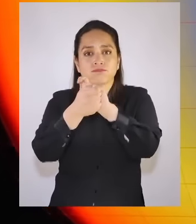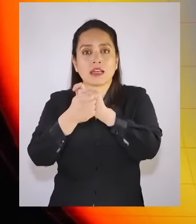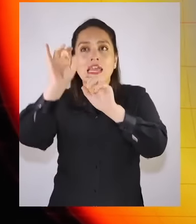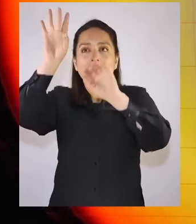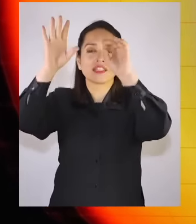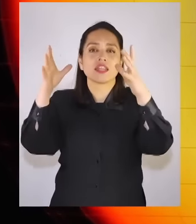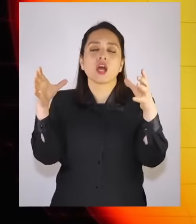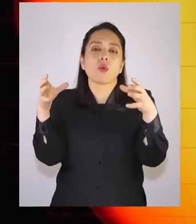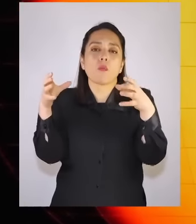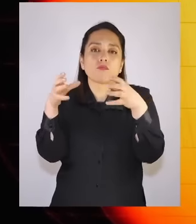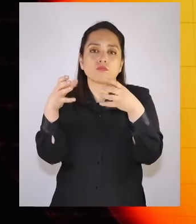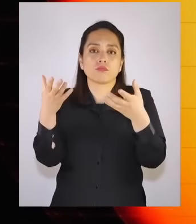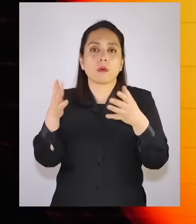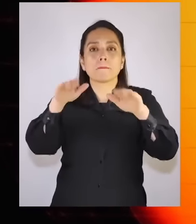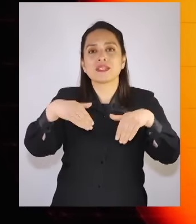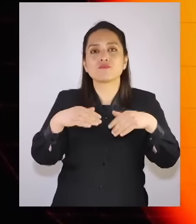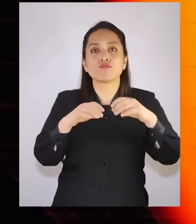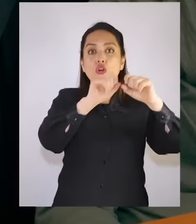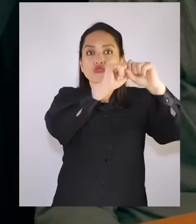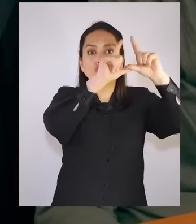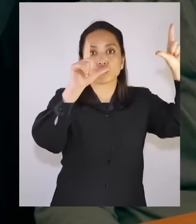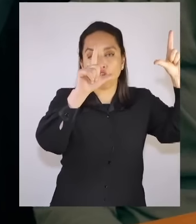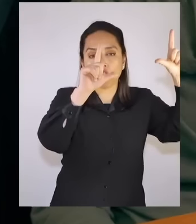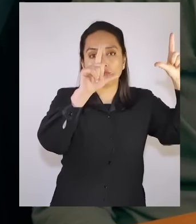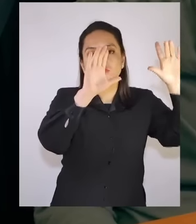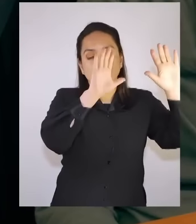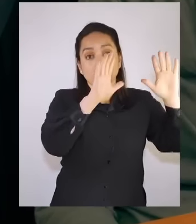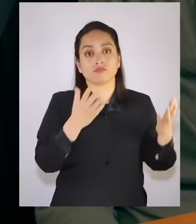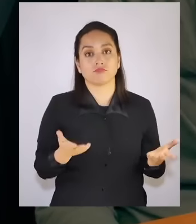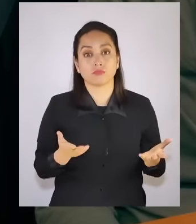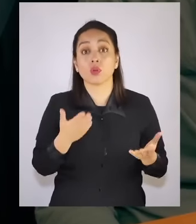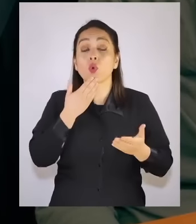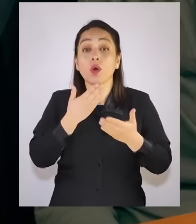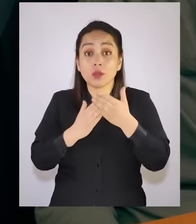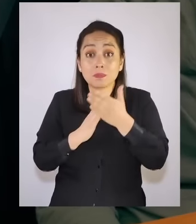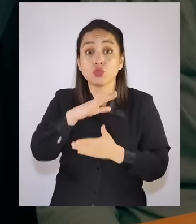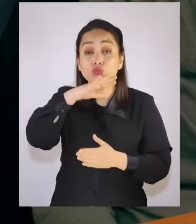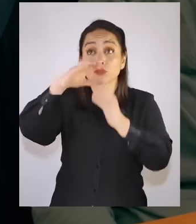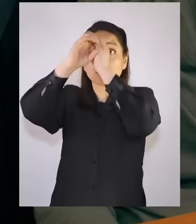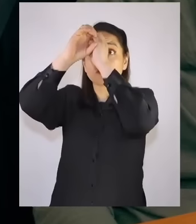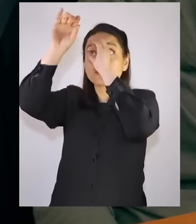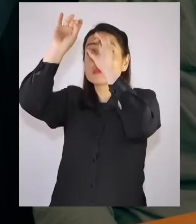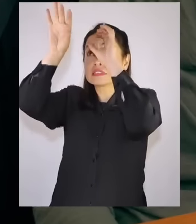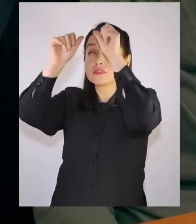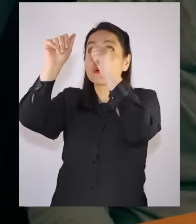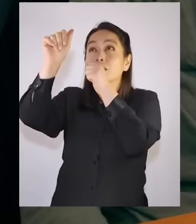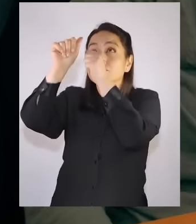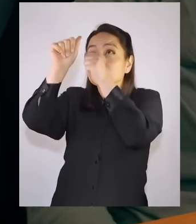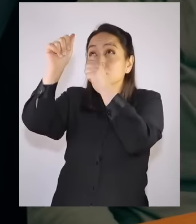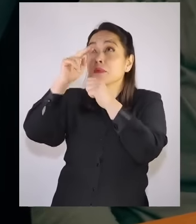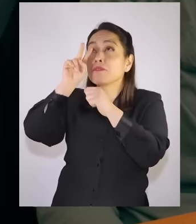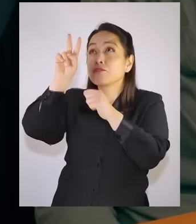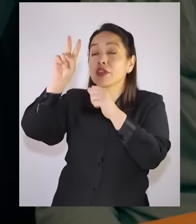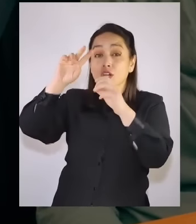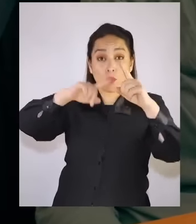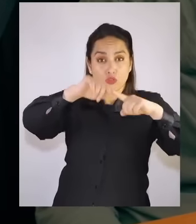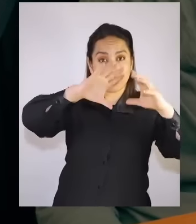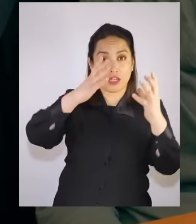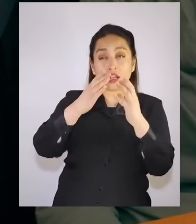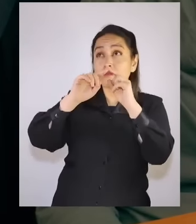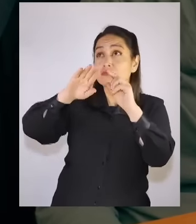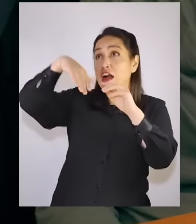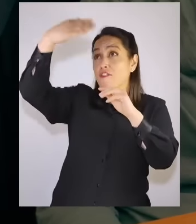ejemplo, tal como nuestro Sol. Desde que se usó el telescopio para observar el afuera de la Tierra, ¿no?,